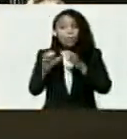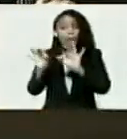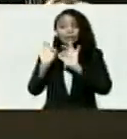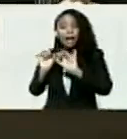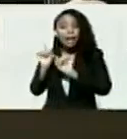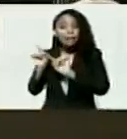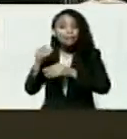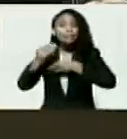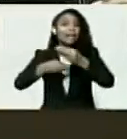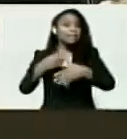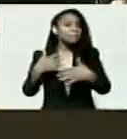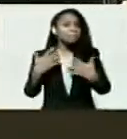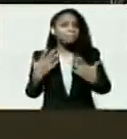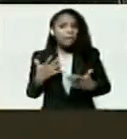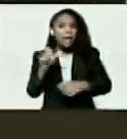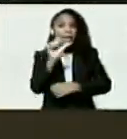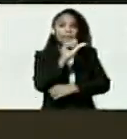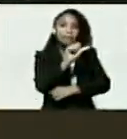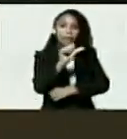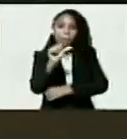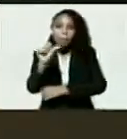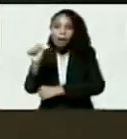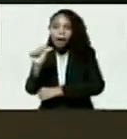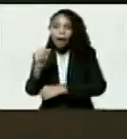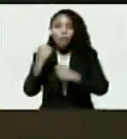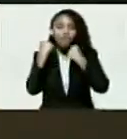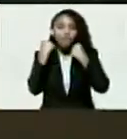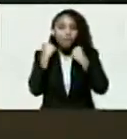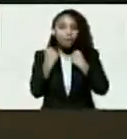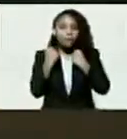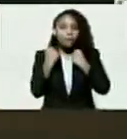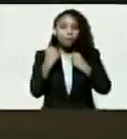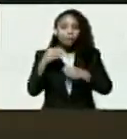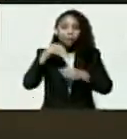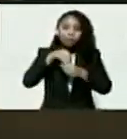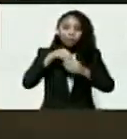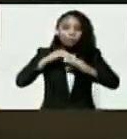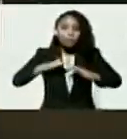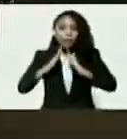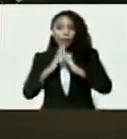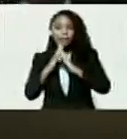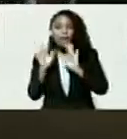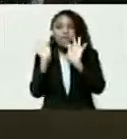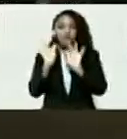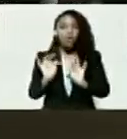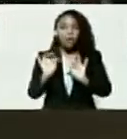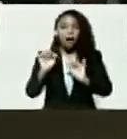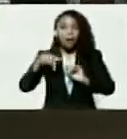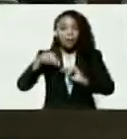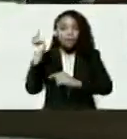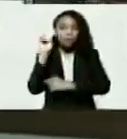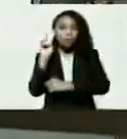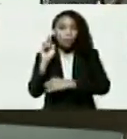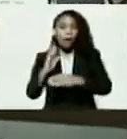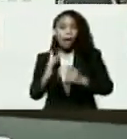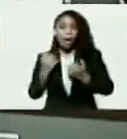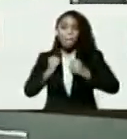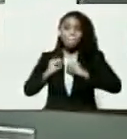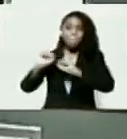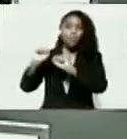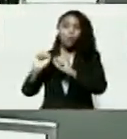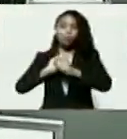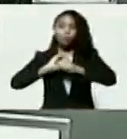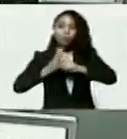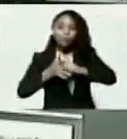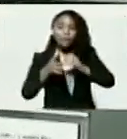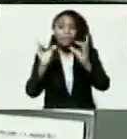hace durante la semana de radical que, según el método venezolano para combatir el COVID-19 y